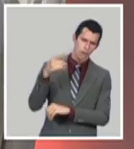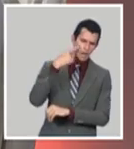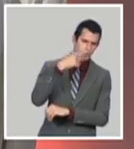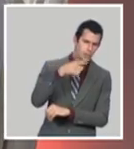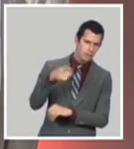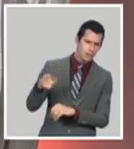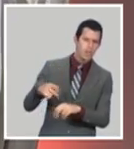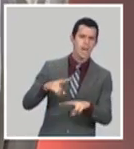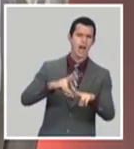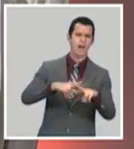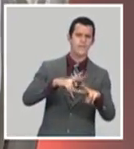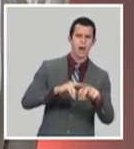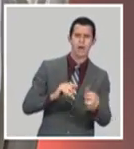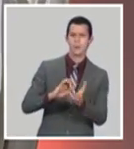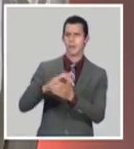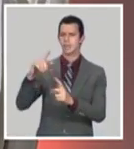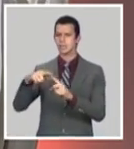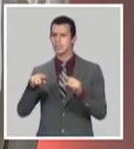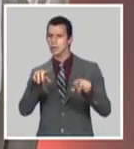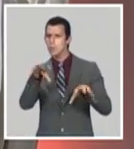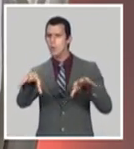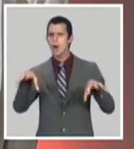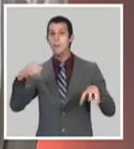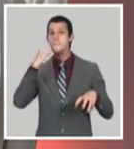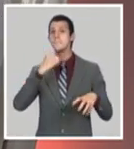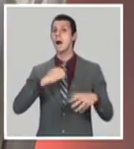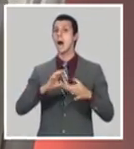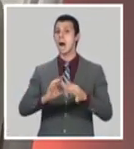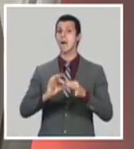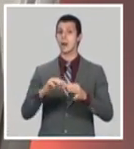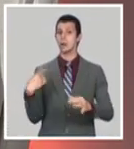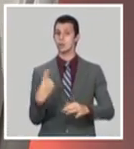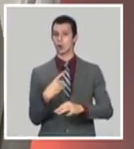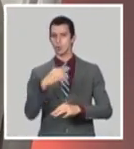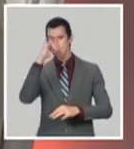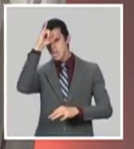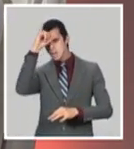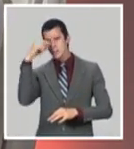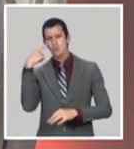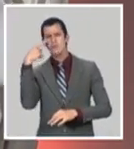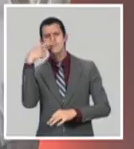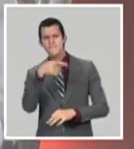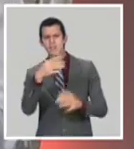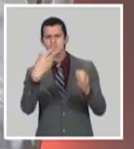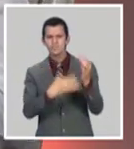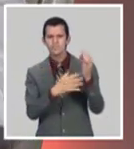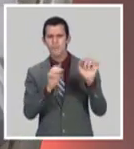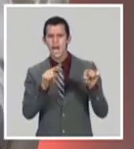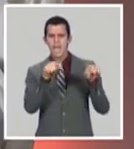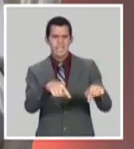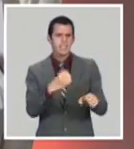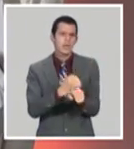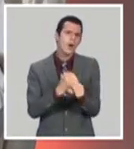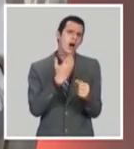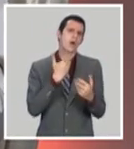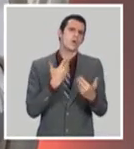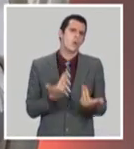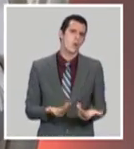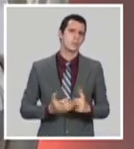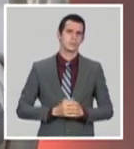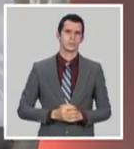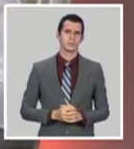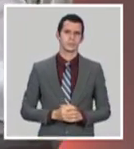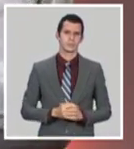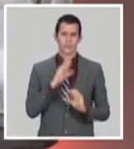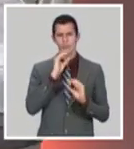protocolos en el sistema de salud y también en otros organismos que participan. Es decir, no solo las fallas que va teniendo el sistema